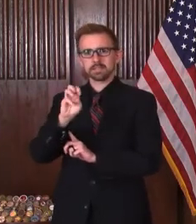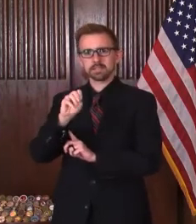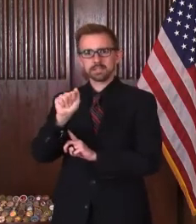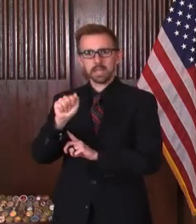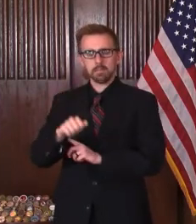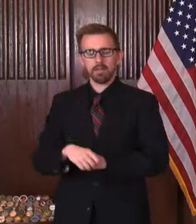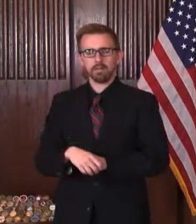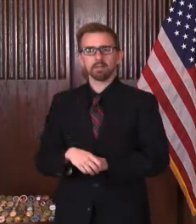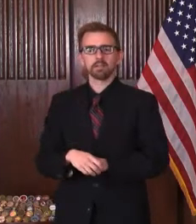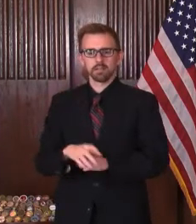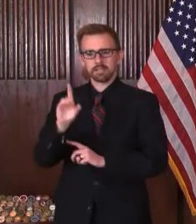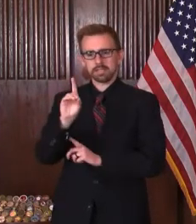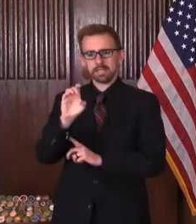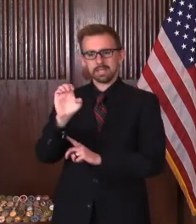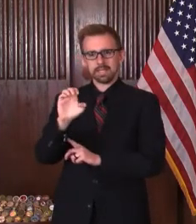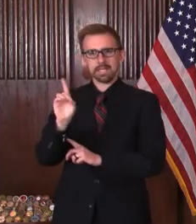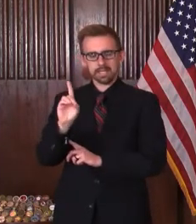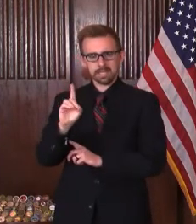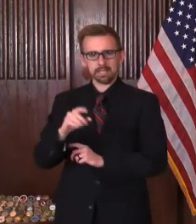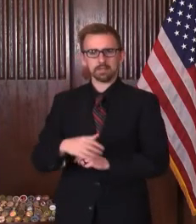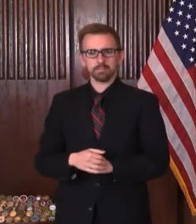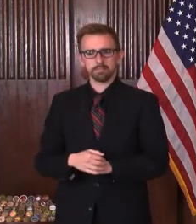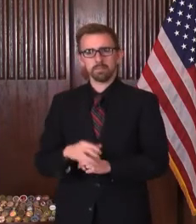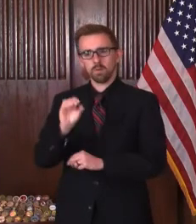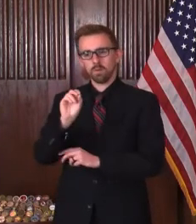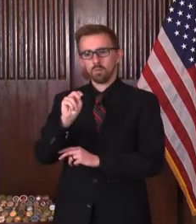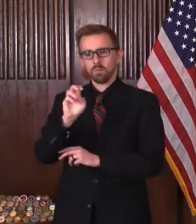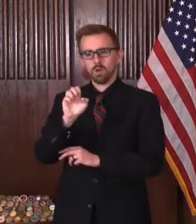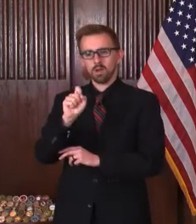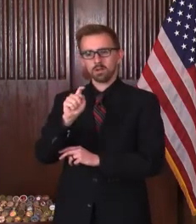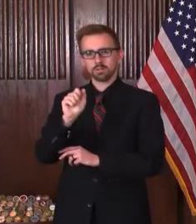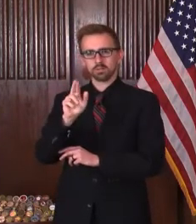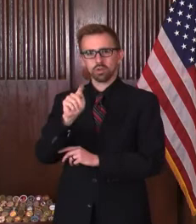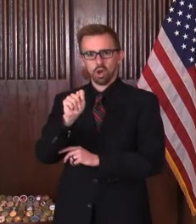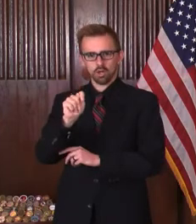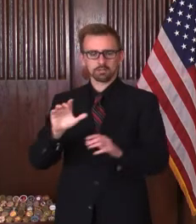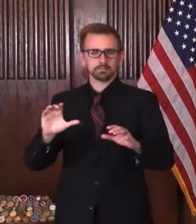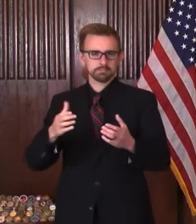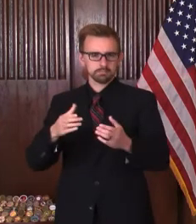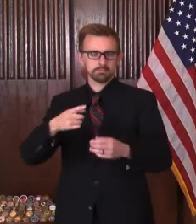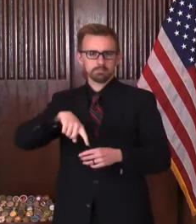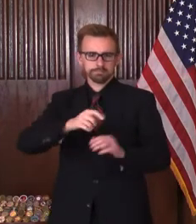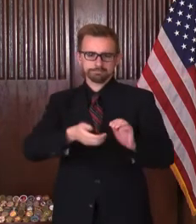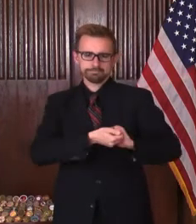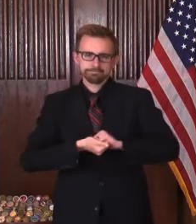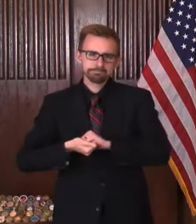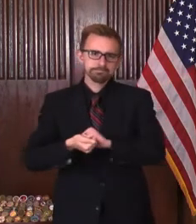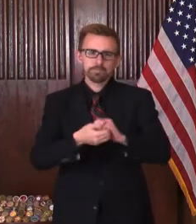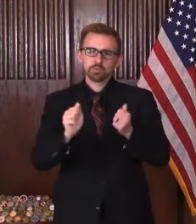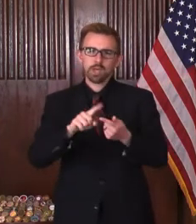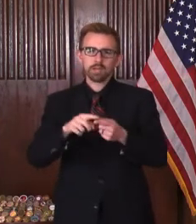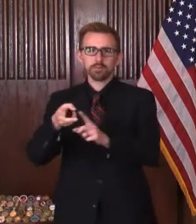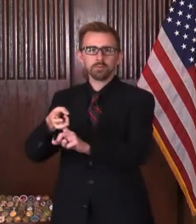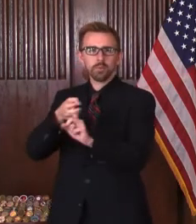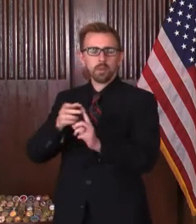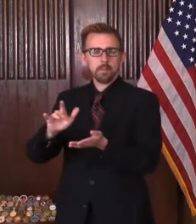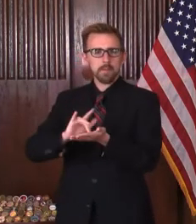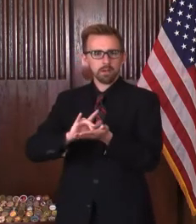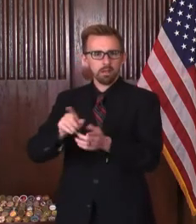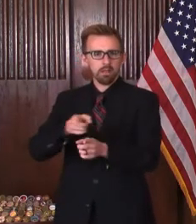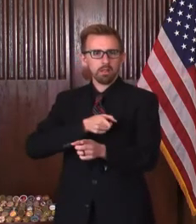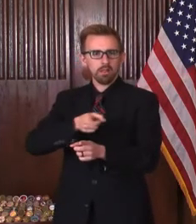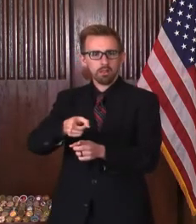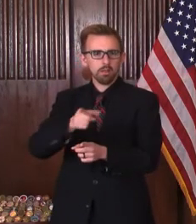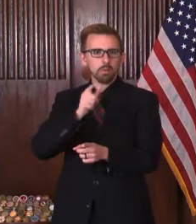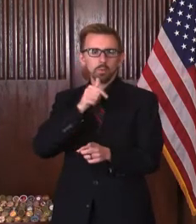como a largas distancias. Entonces se considera que la transmisión de este virus es lo más común, es que sea